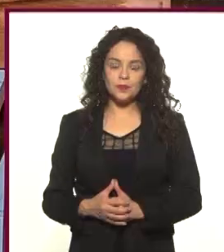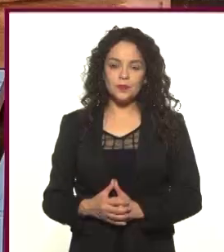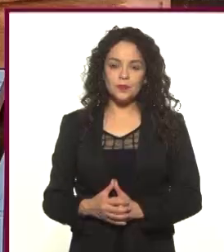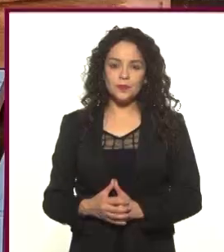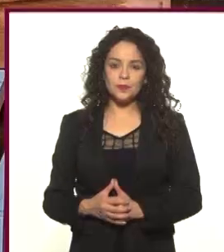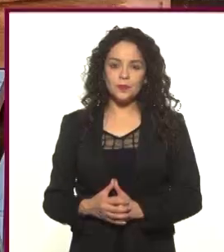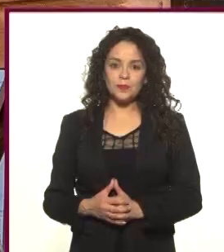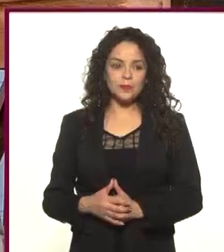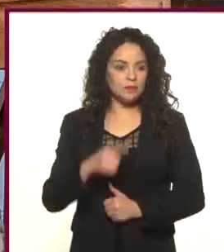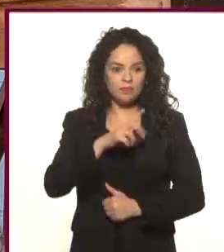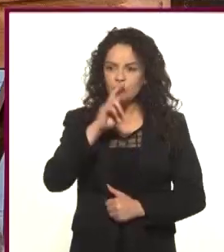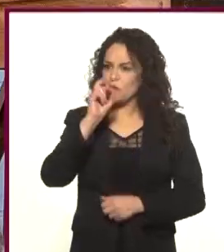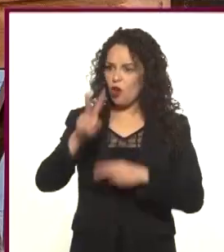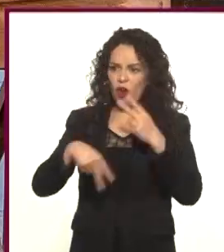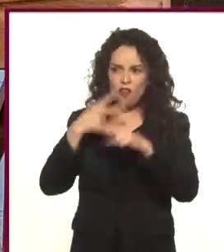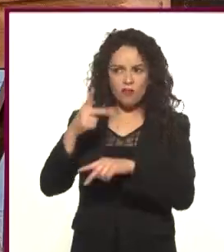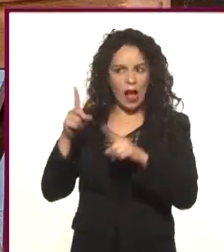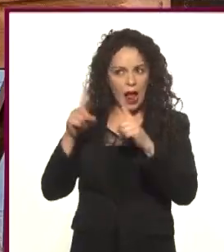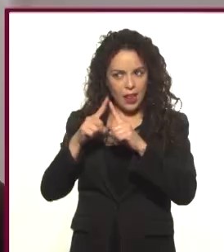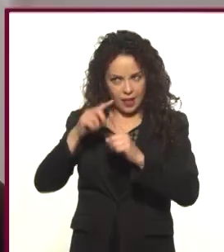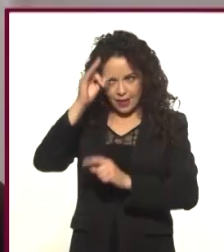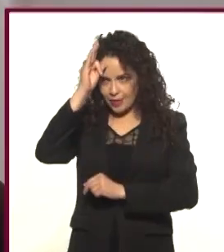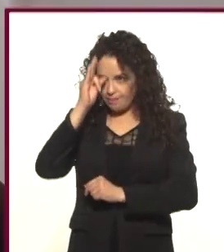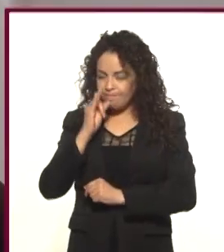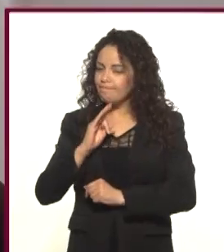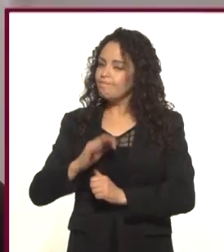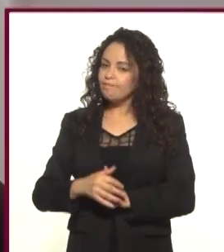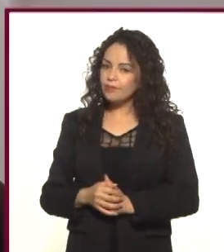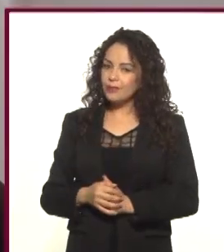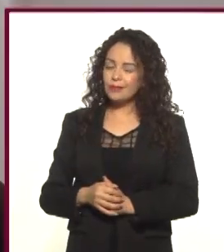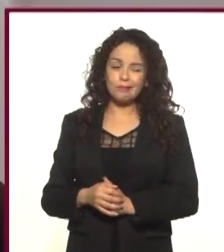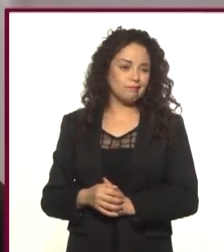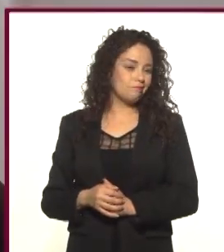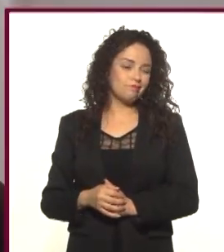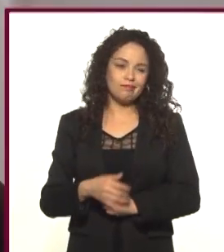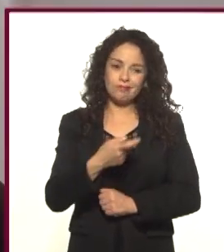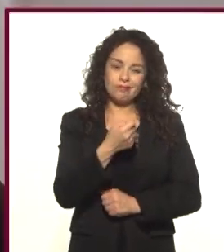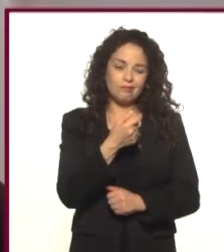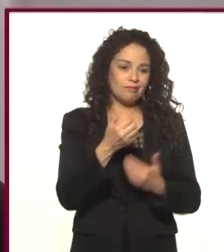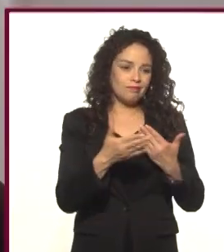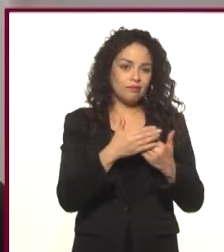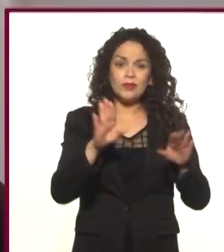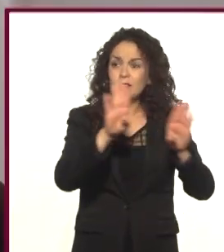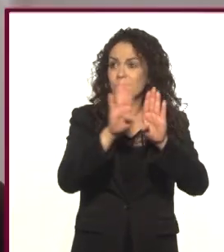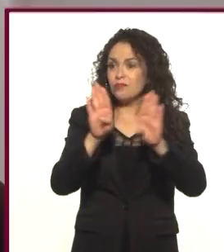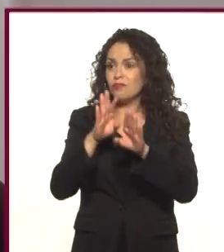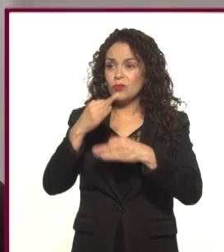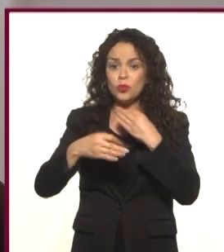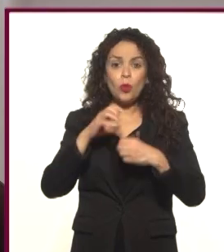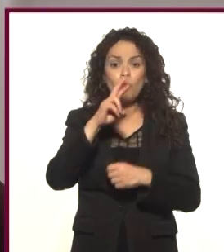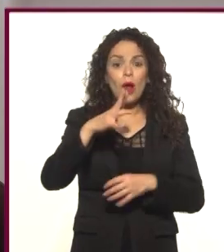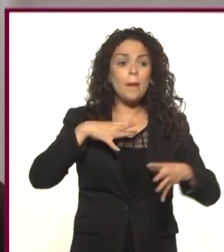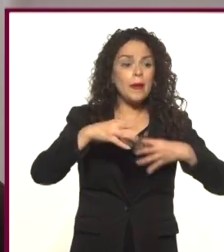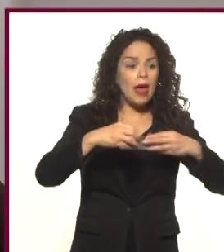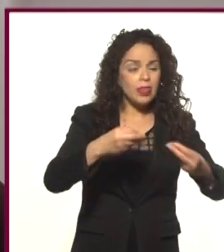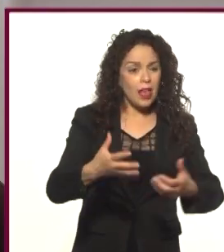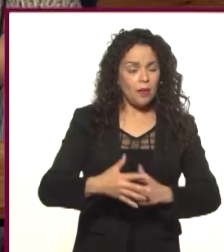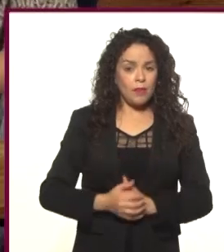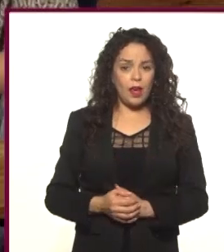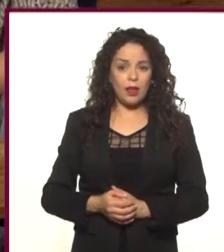Y seguro tampoco vas a la iglesia, ¿verdad? Pues no mucho, abue. Ya ves que está todo cerrado por la